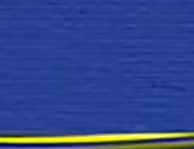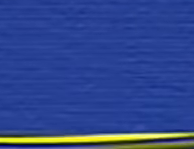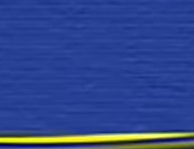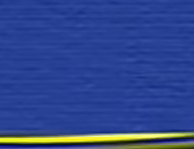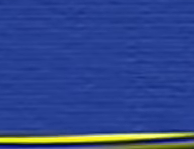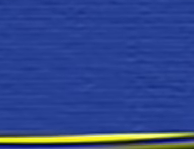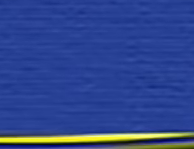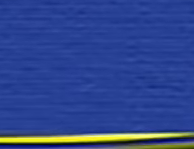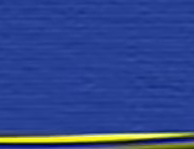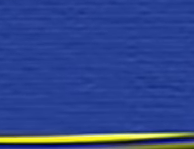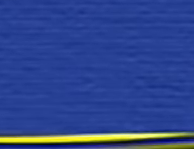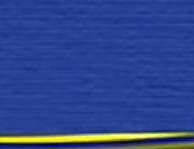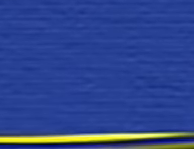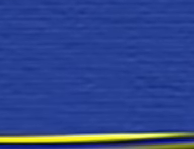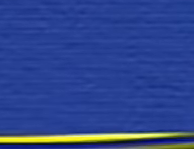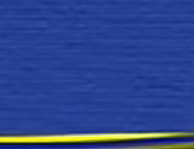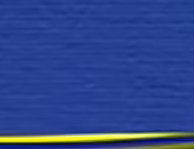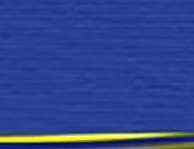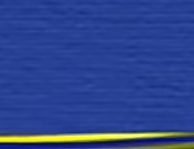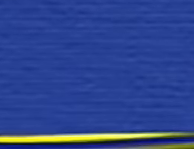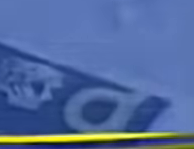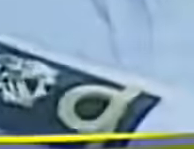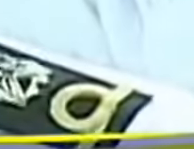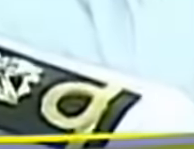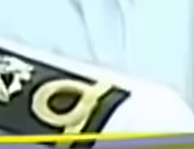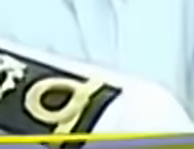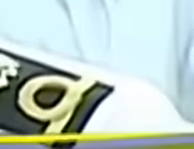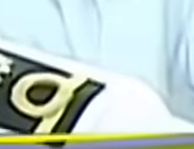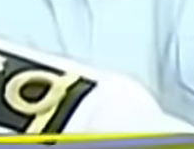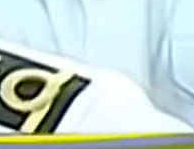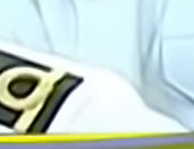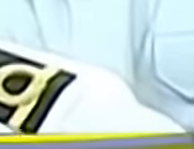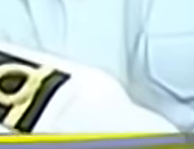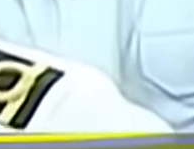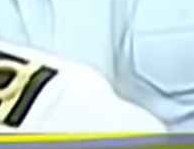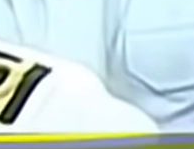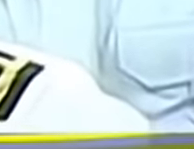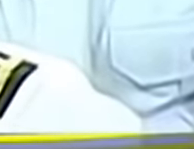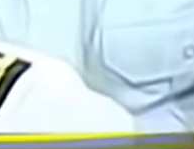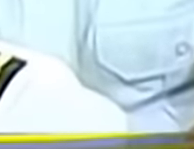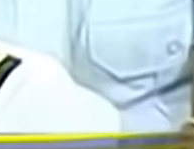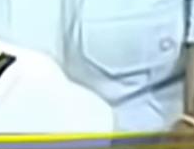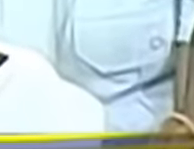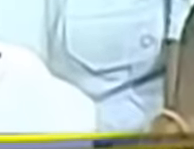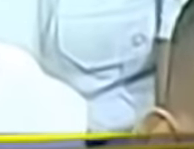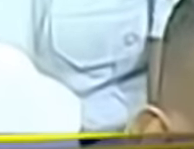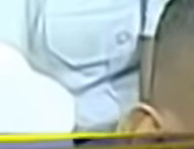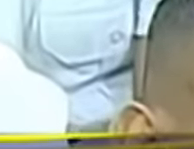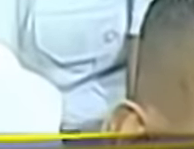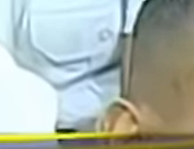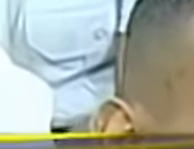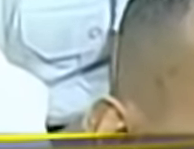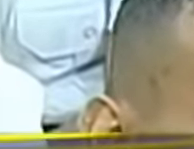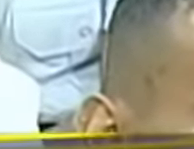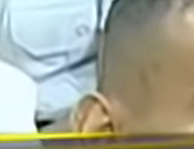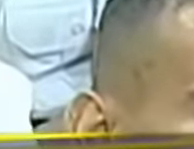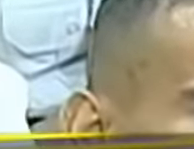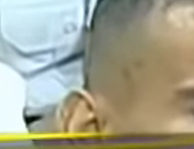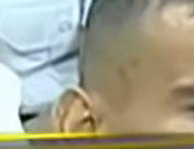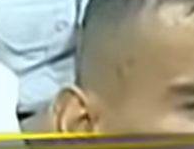el próximo 3 de diciembre, como usted nos ha ordenado, mi comandante en jefe, ya el plan repúblico está aceitado, está engranado,